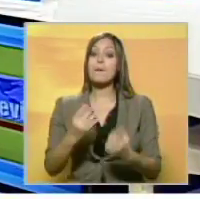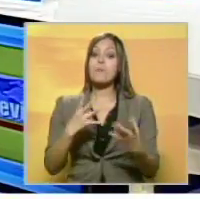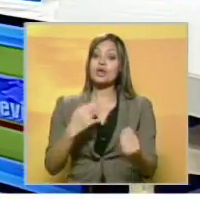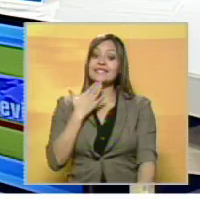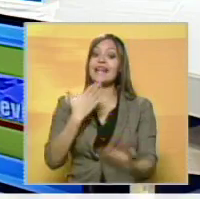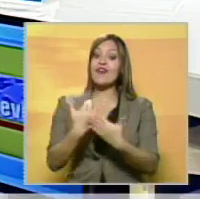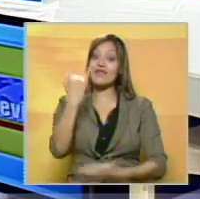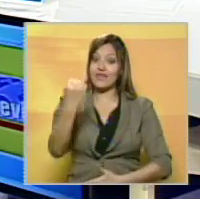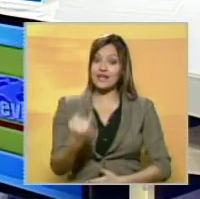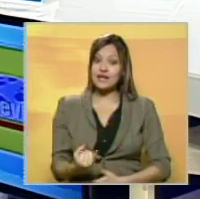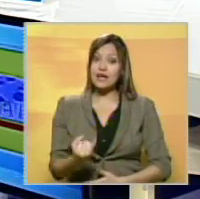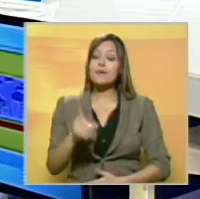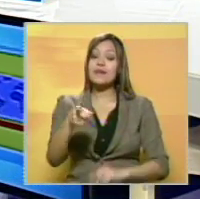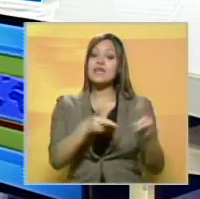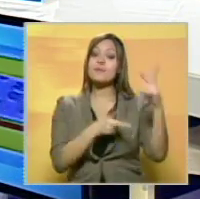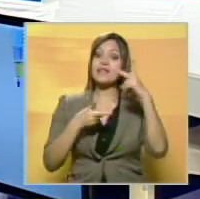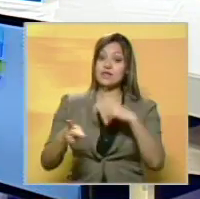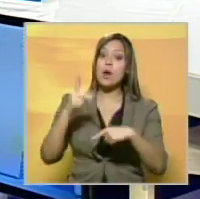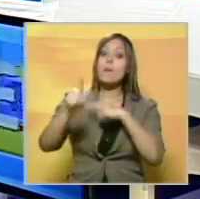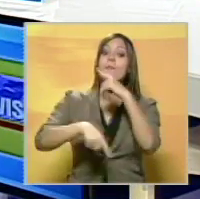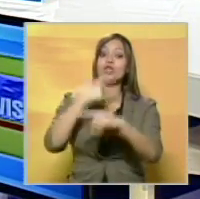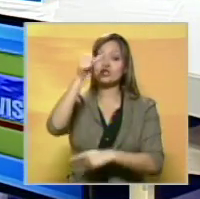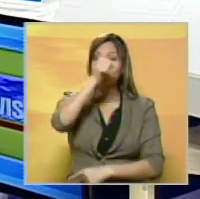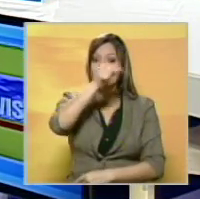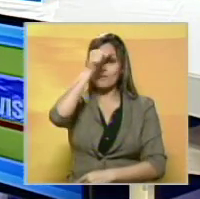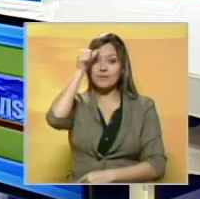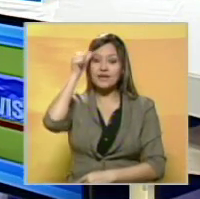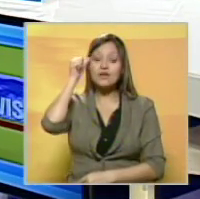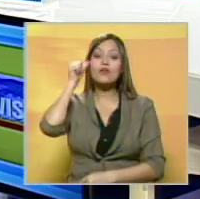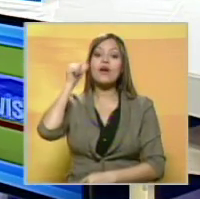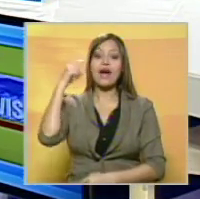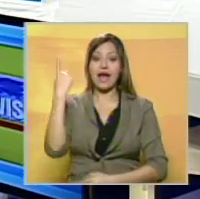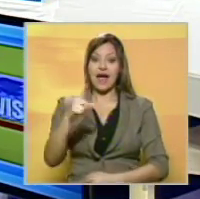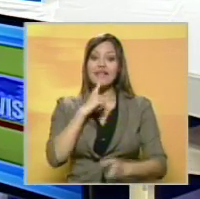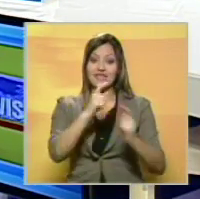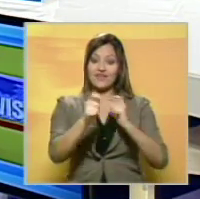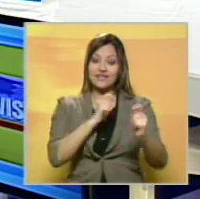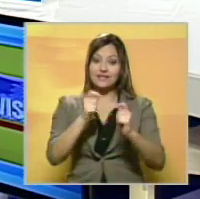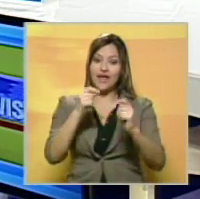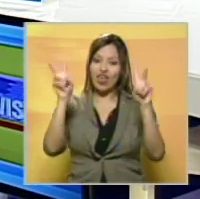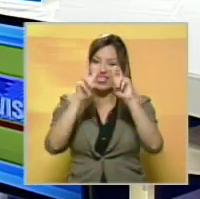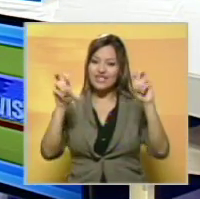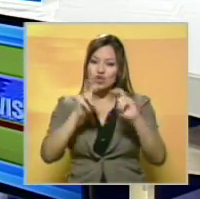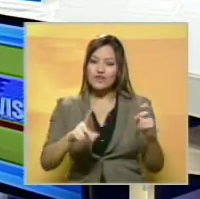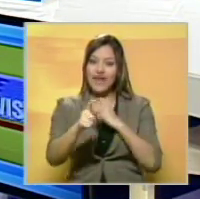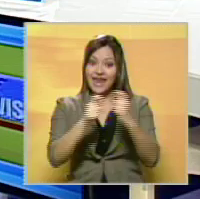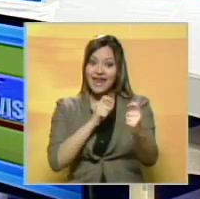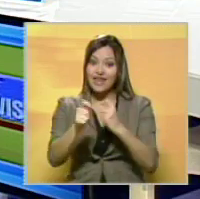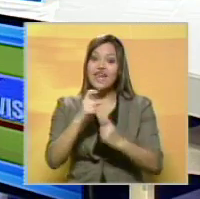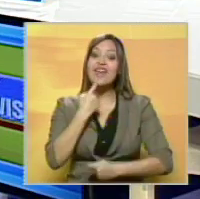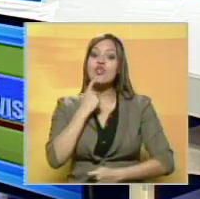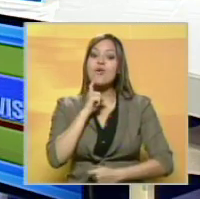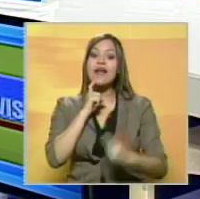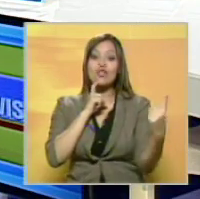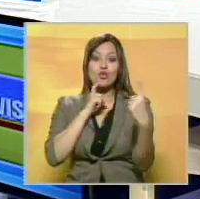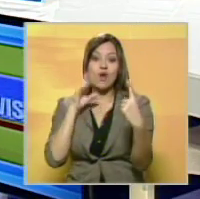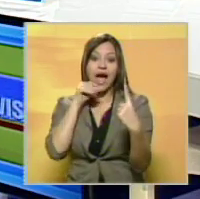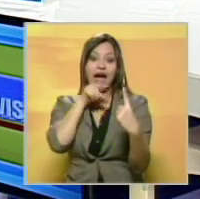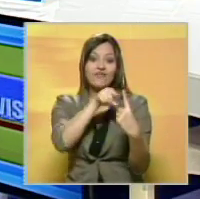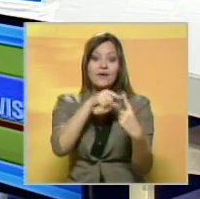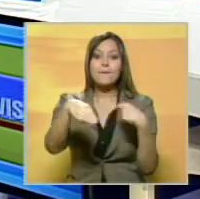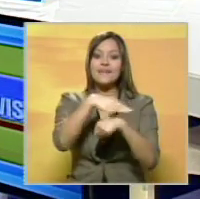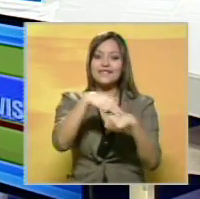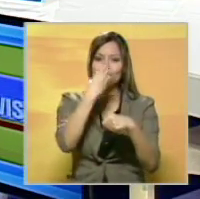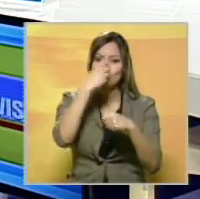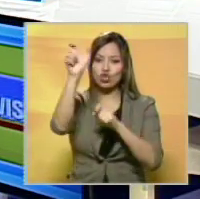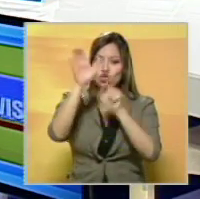Muchísimas gracias, Federica. Y tenemos una invitación para el próximo domingo. Así es, porque en Entrevista al Descubierto, Eduardo Rodríguez estará conversando con el ministro de